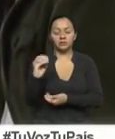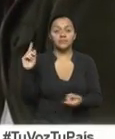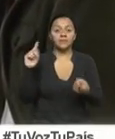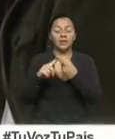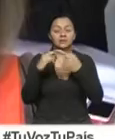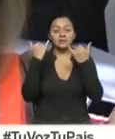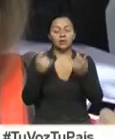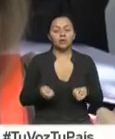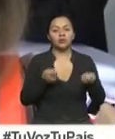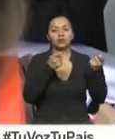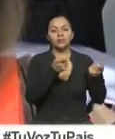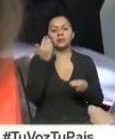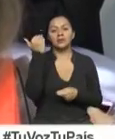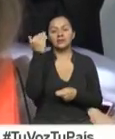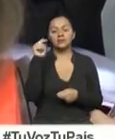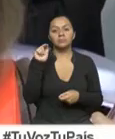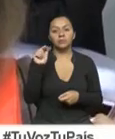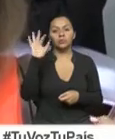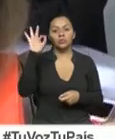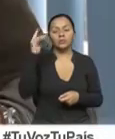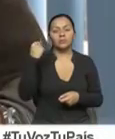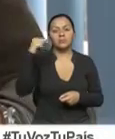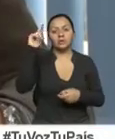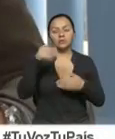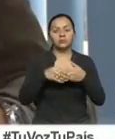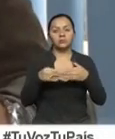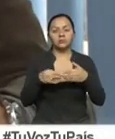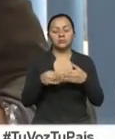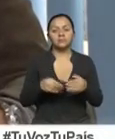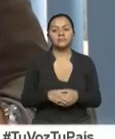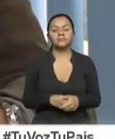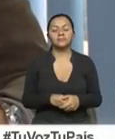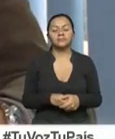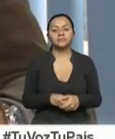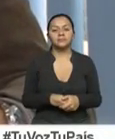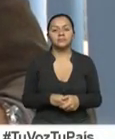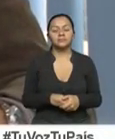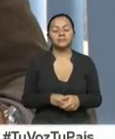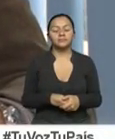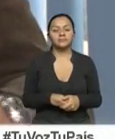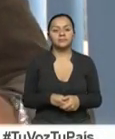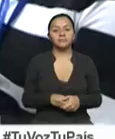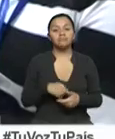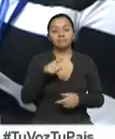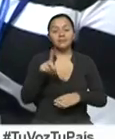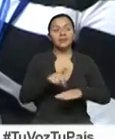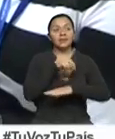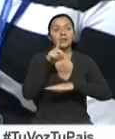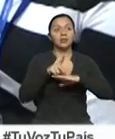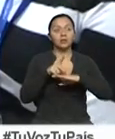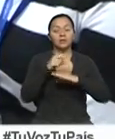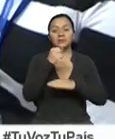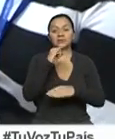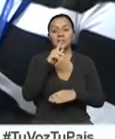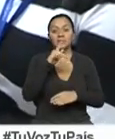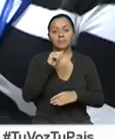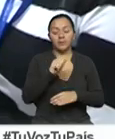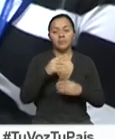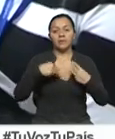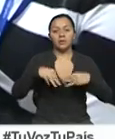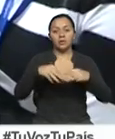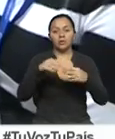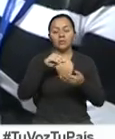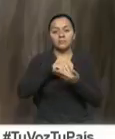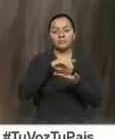se han entregado 15,9 millones de dólares. Ricardo Herrera, presidente del directorio de CEIPA, señaló que este mecanismo brinda